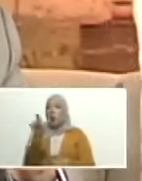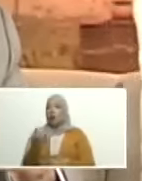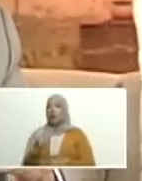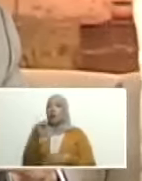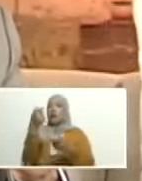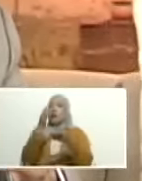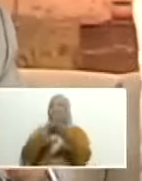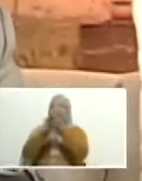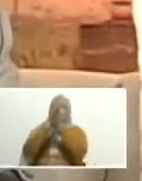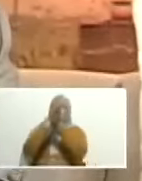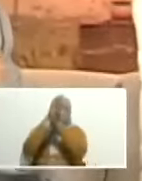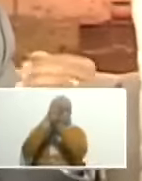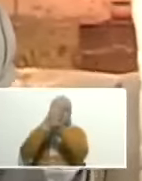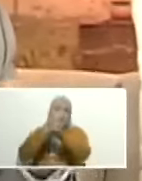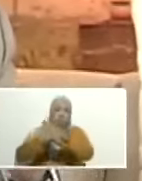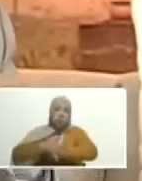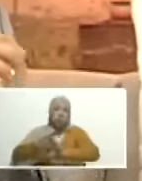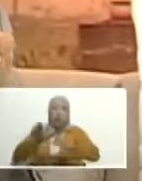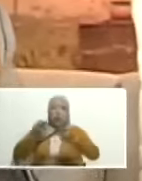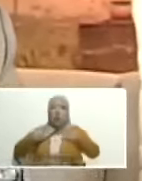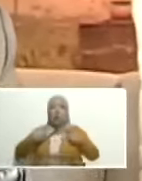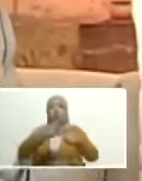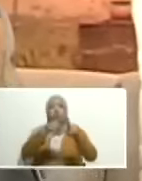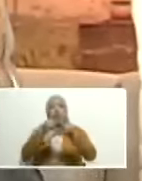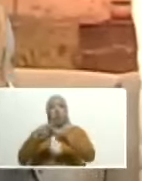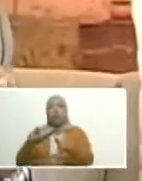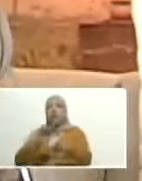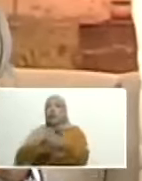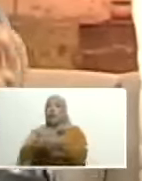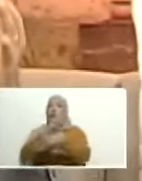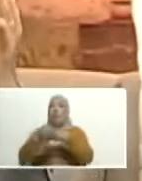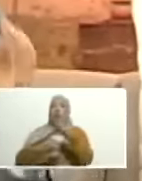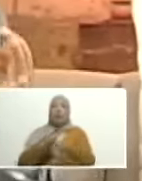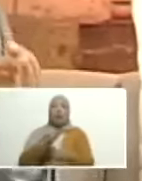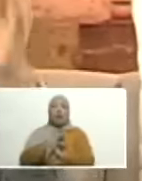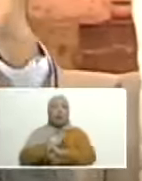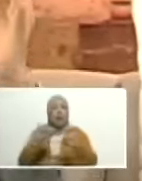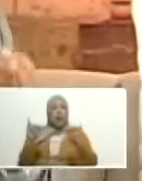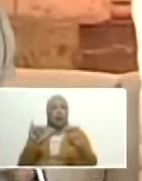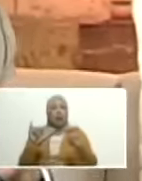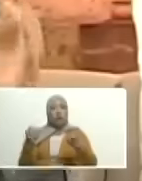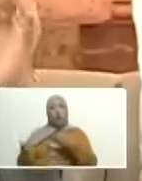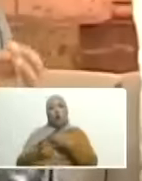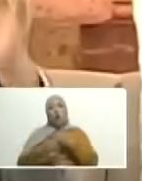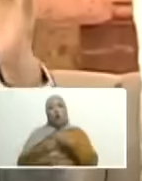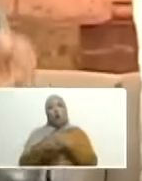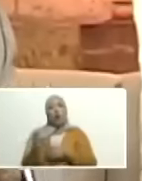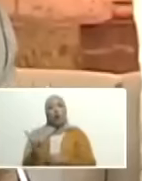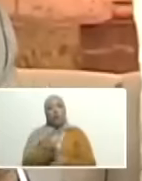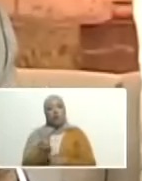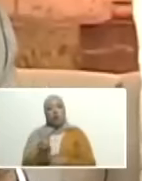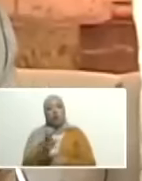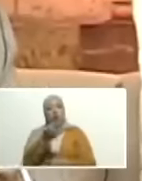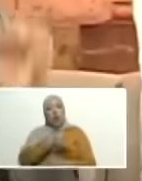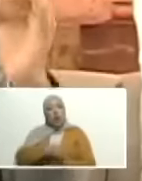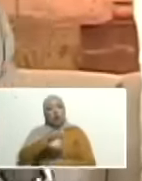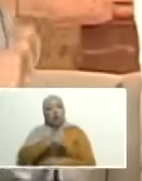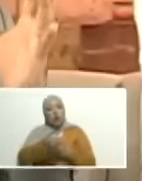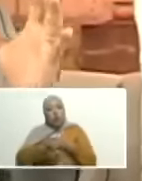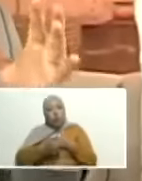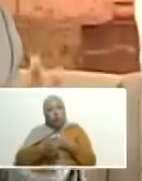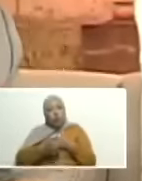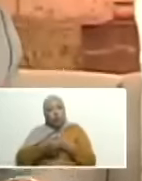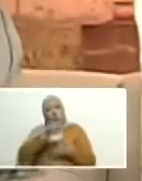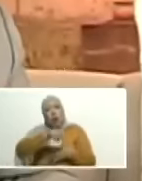exigen de distintas maneras que se levanten las sanciones contra la economía, la sociedad y